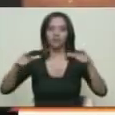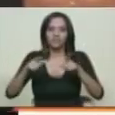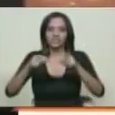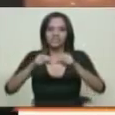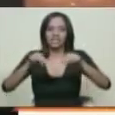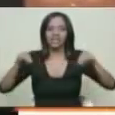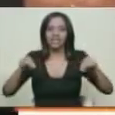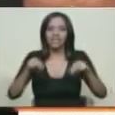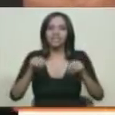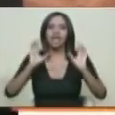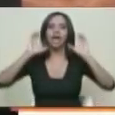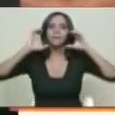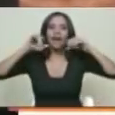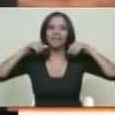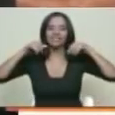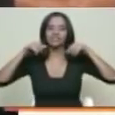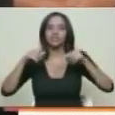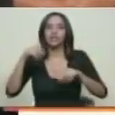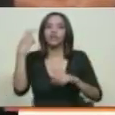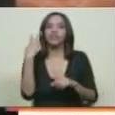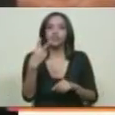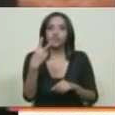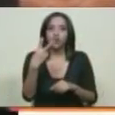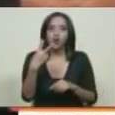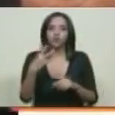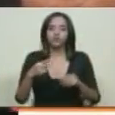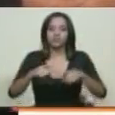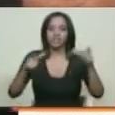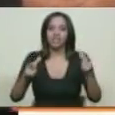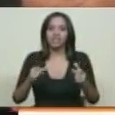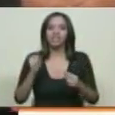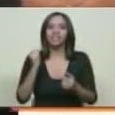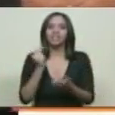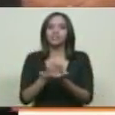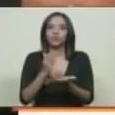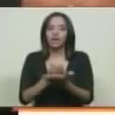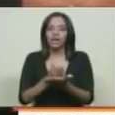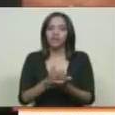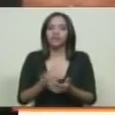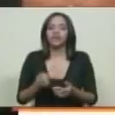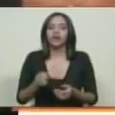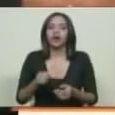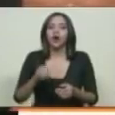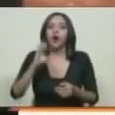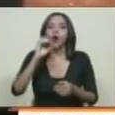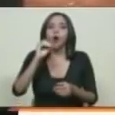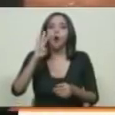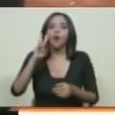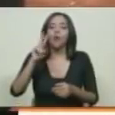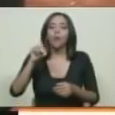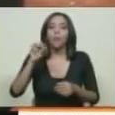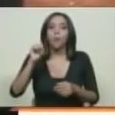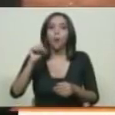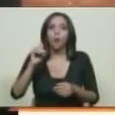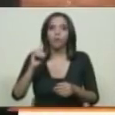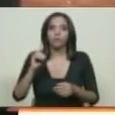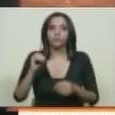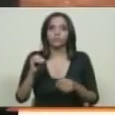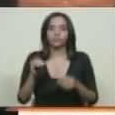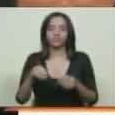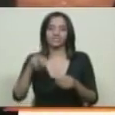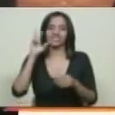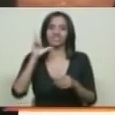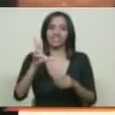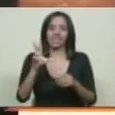de maíz, 2 hectáreas de yuca, 2 hectáreas de ocumo, 3 hectáreas de